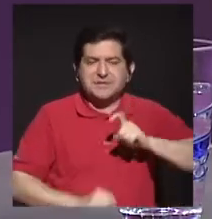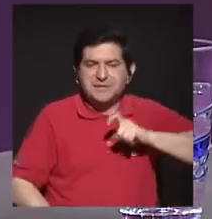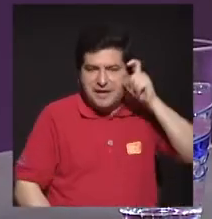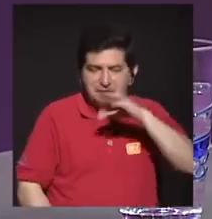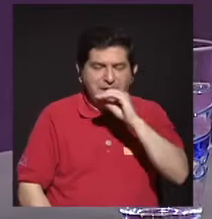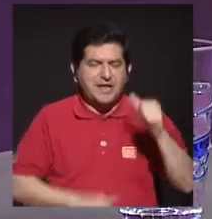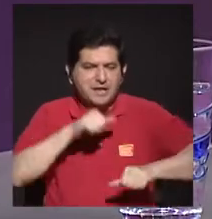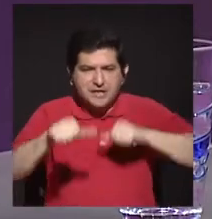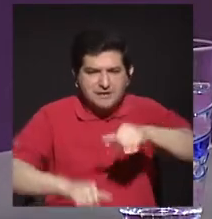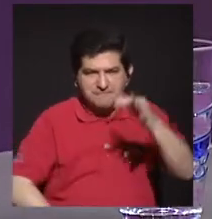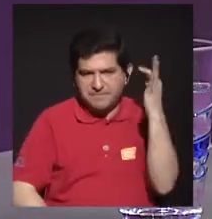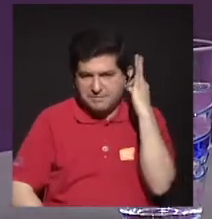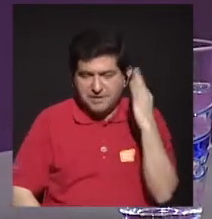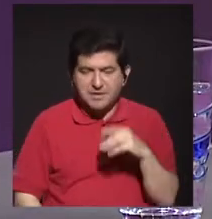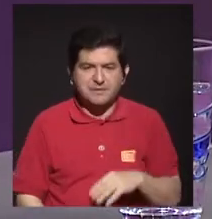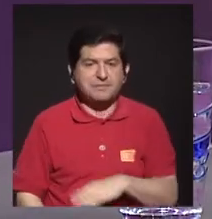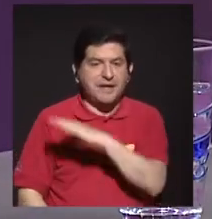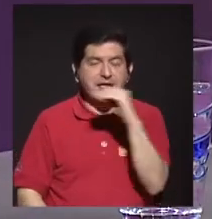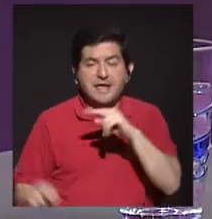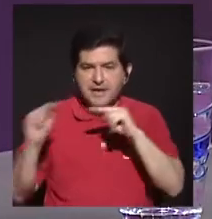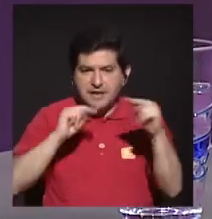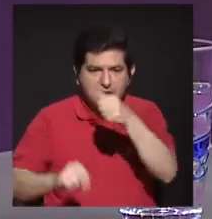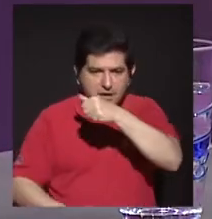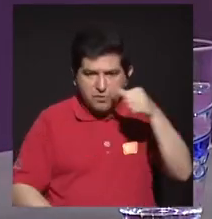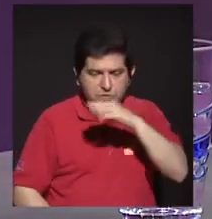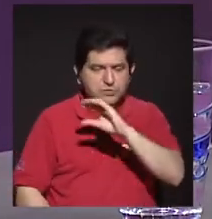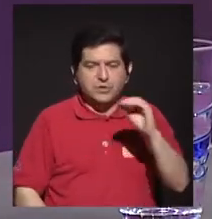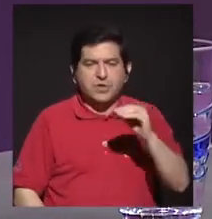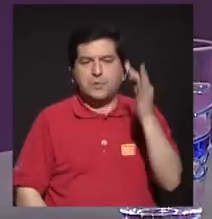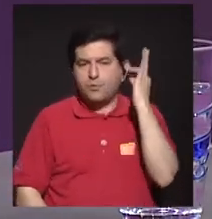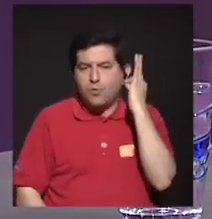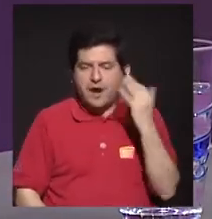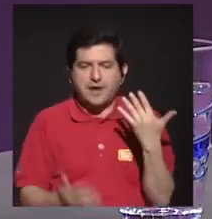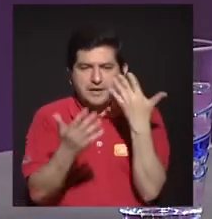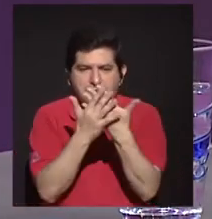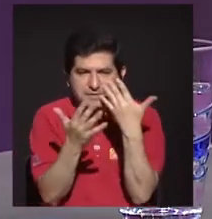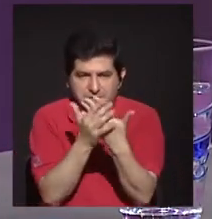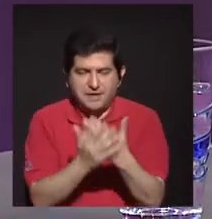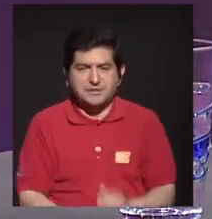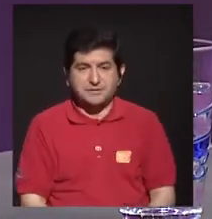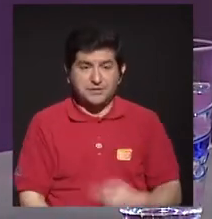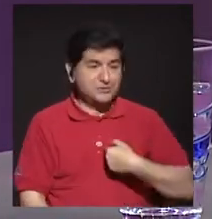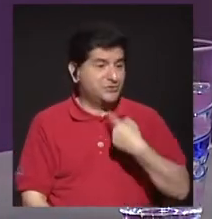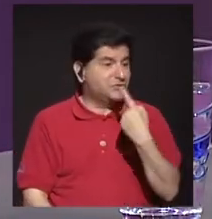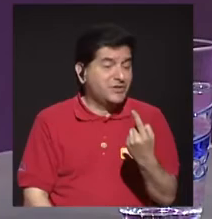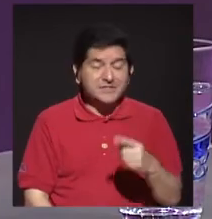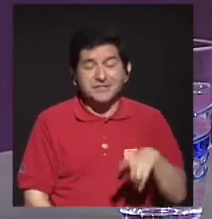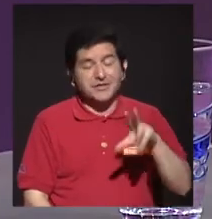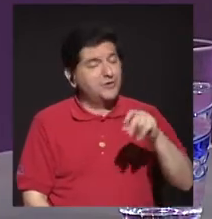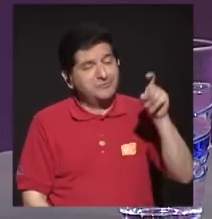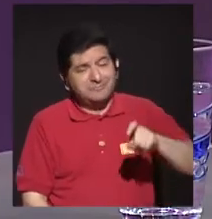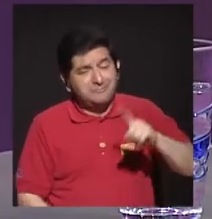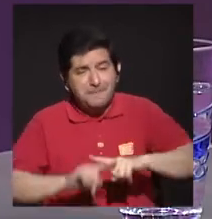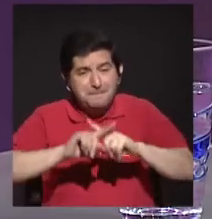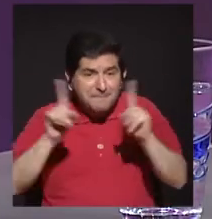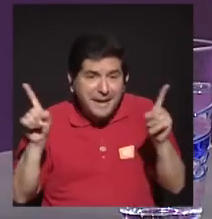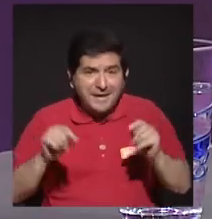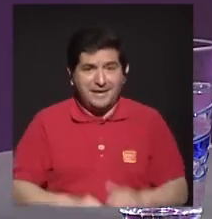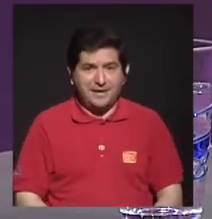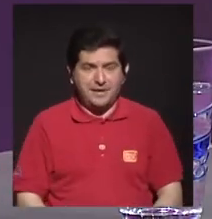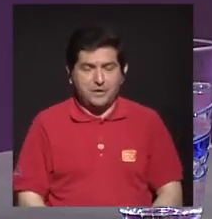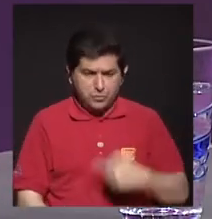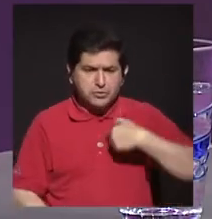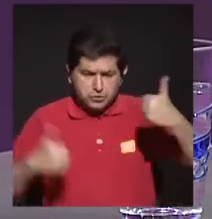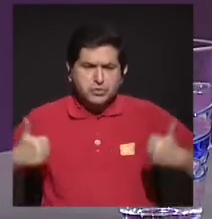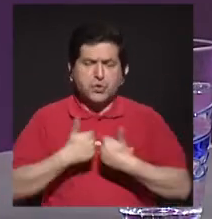y feminista con el tráfico de drogas y con mujeres que están en la cárcel. Eso no lo tendría que decir yo. Pero realmente para mí era